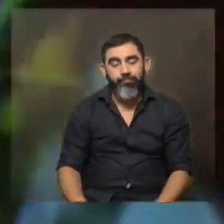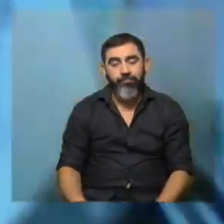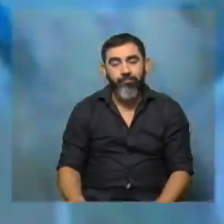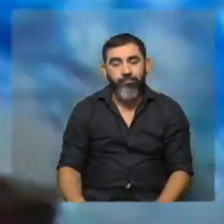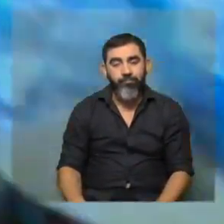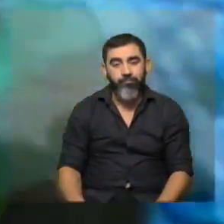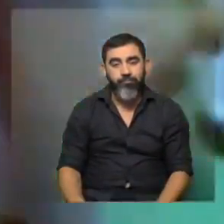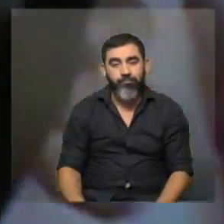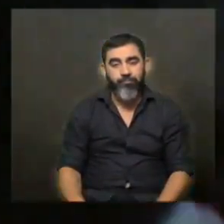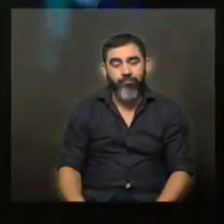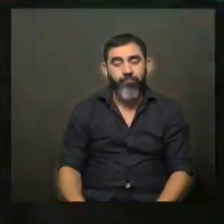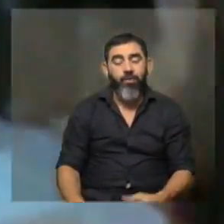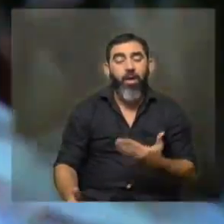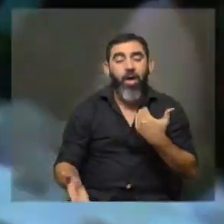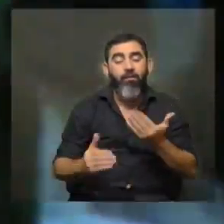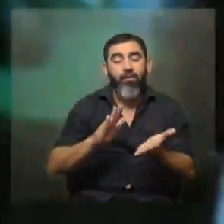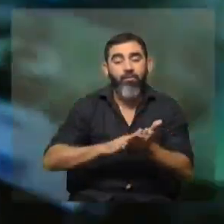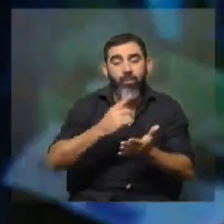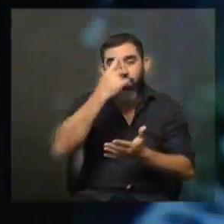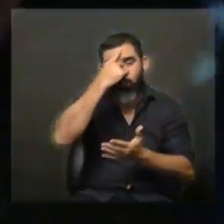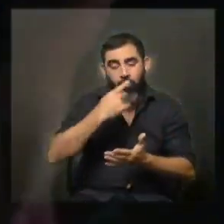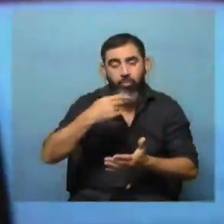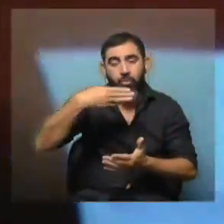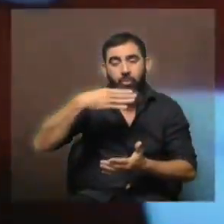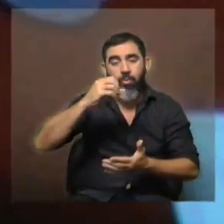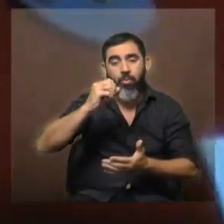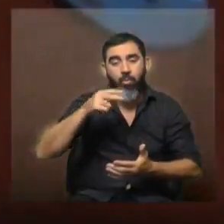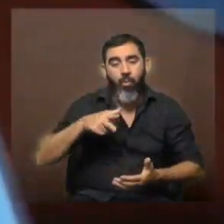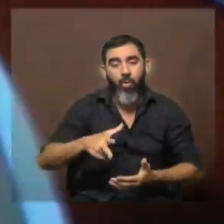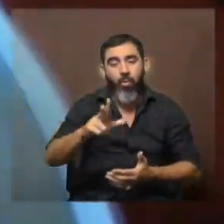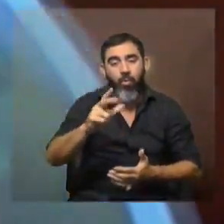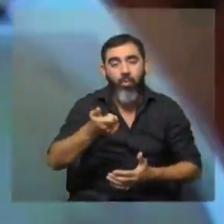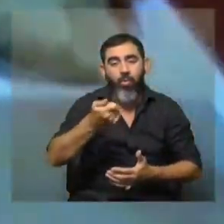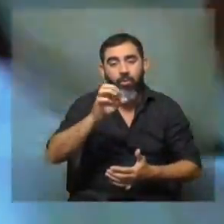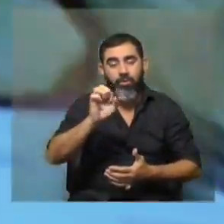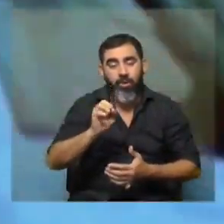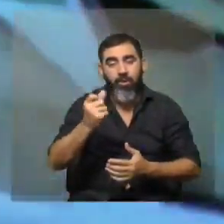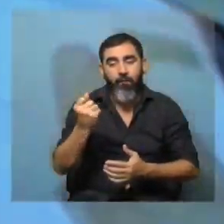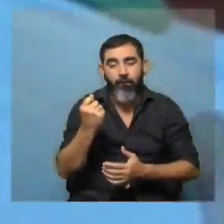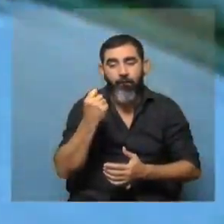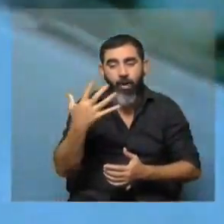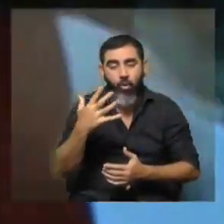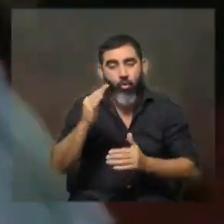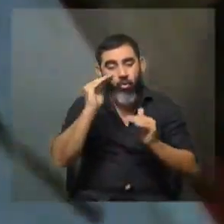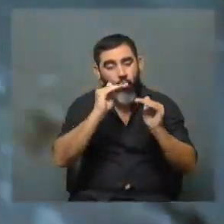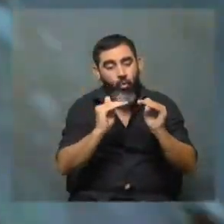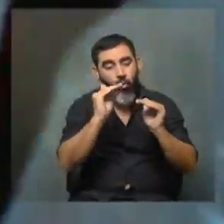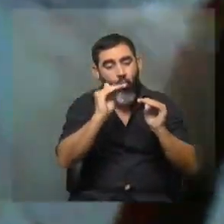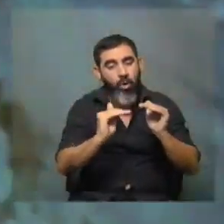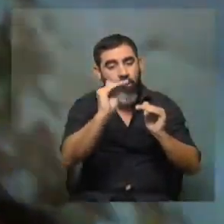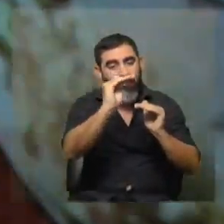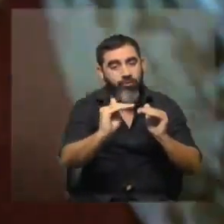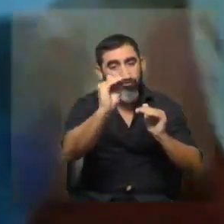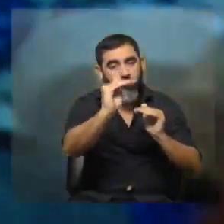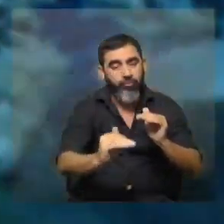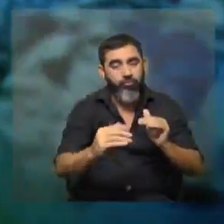planeta. Vamos a hablar del Museo de las Bochas, vamos a hablar de lo que hay en él, del valor que tiene esta colección, que no